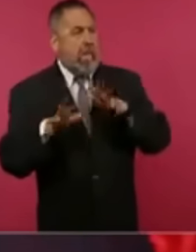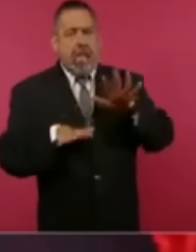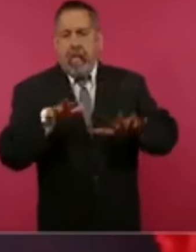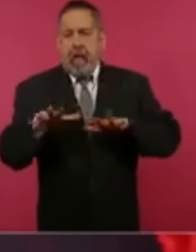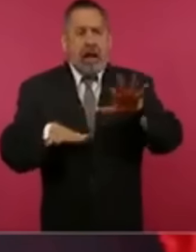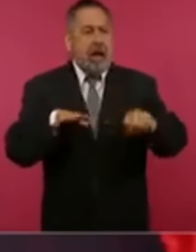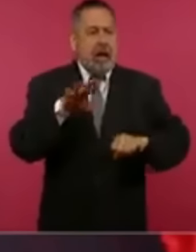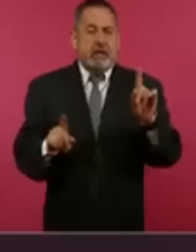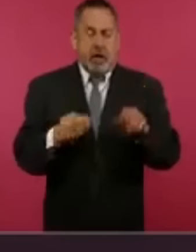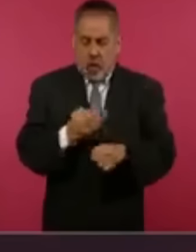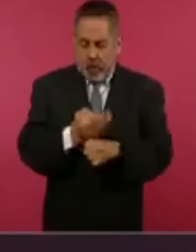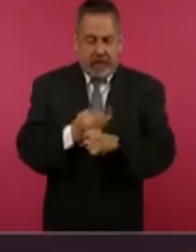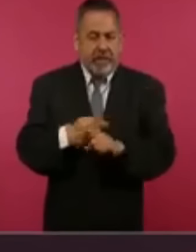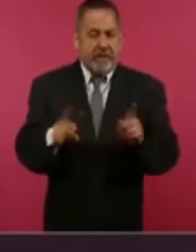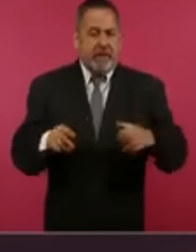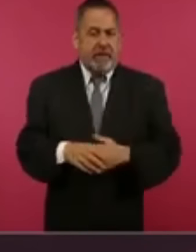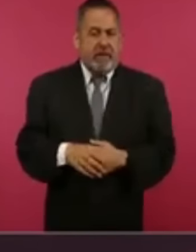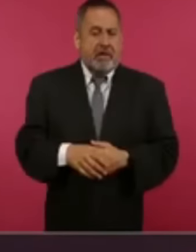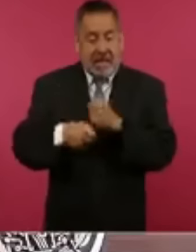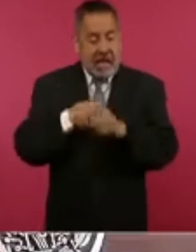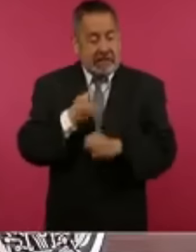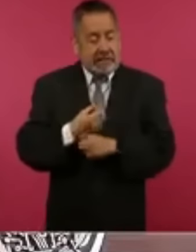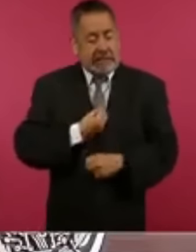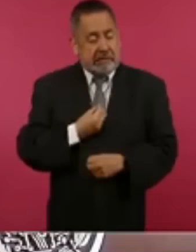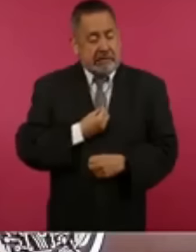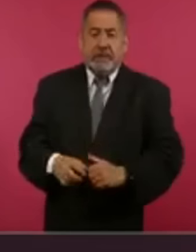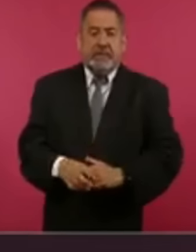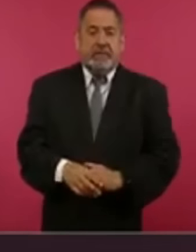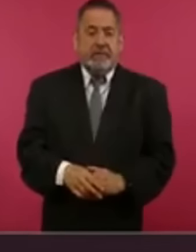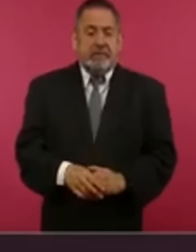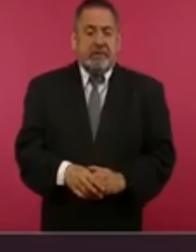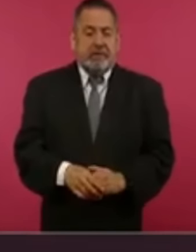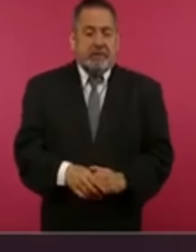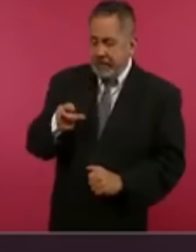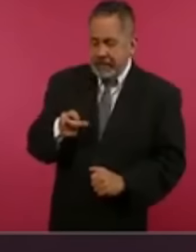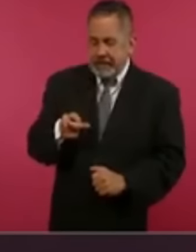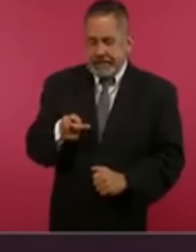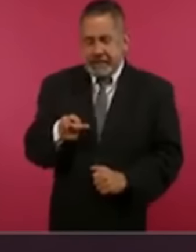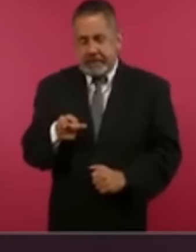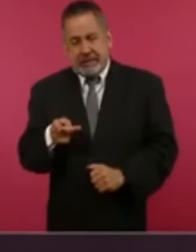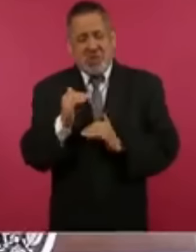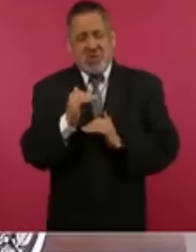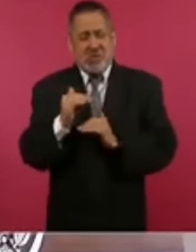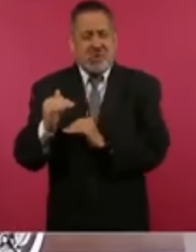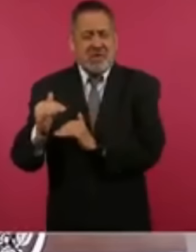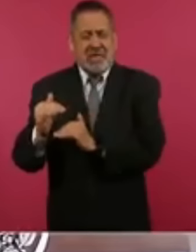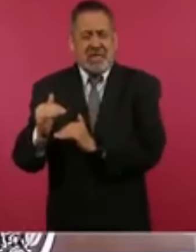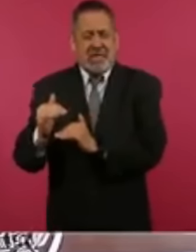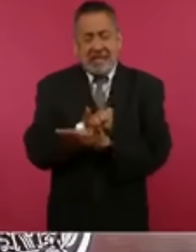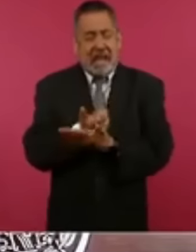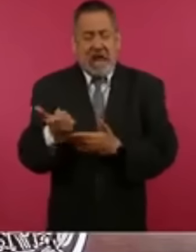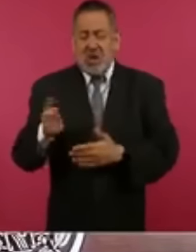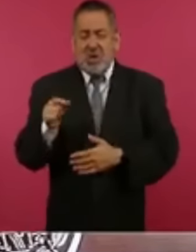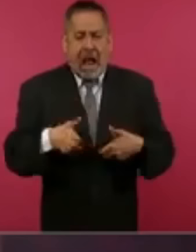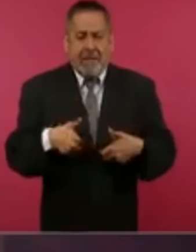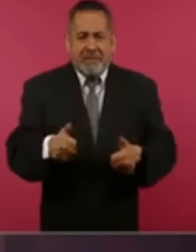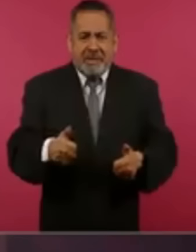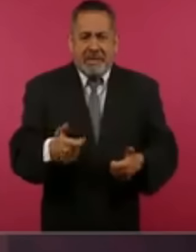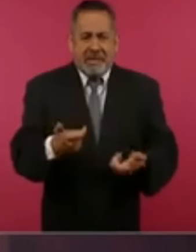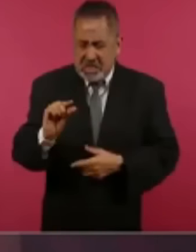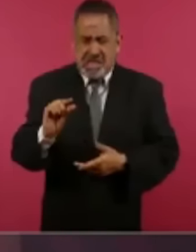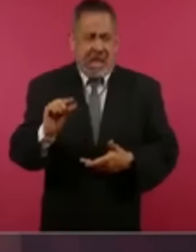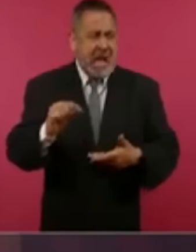más indispensable. 36 años con salarios, no me gusta usar la palabra, pero salarios de hambre,